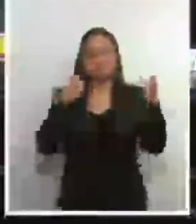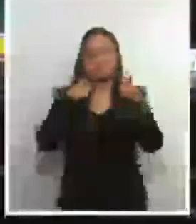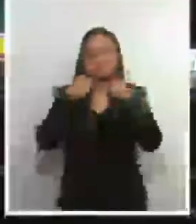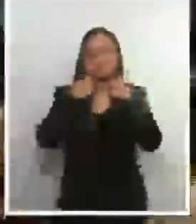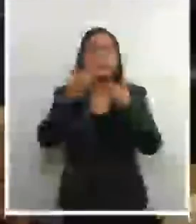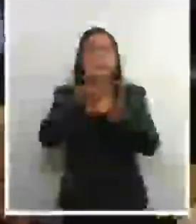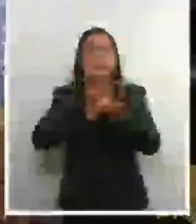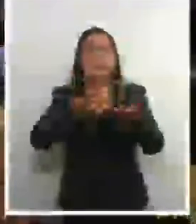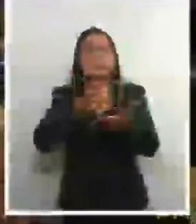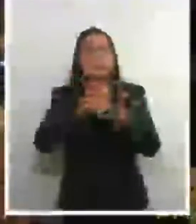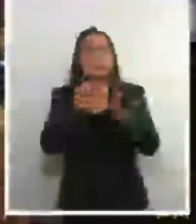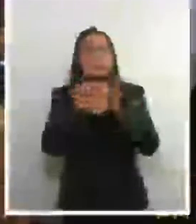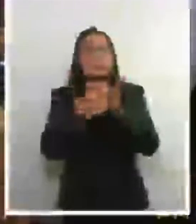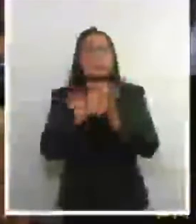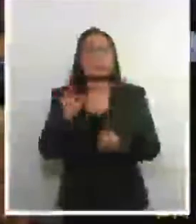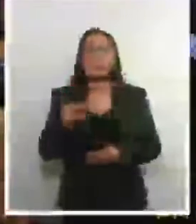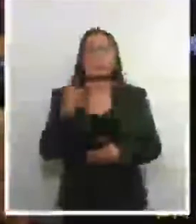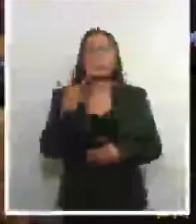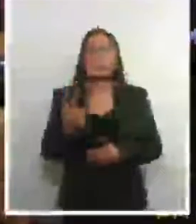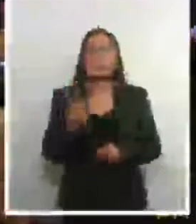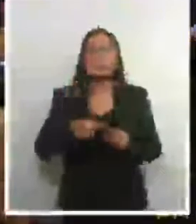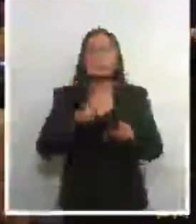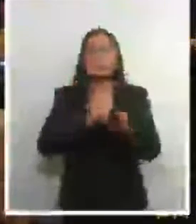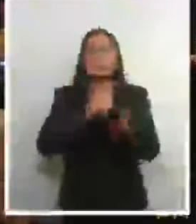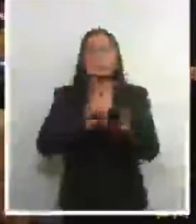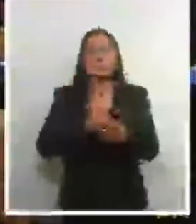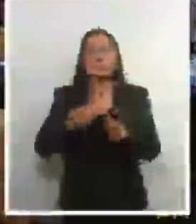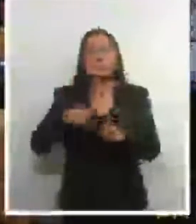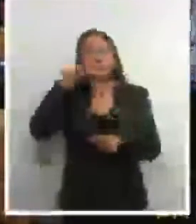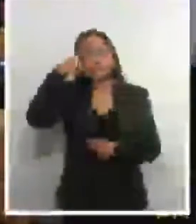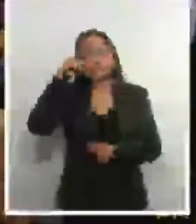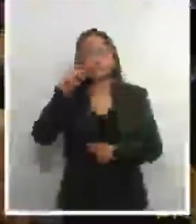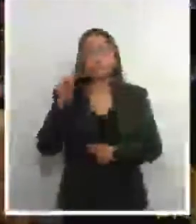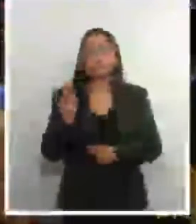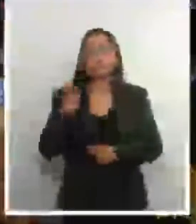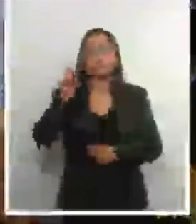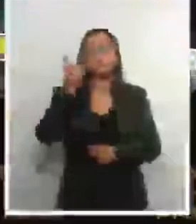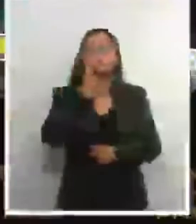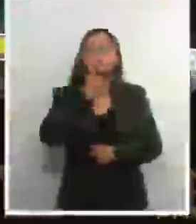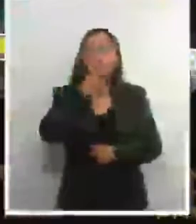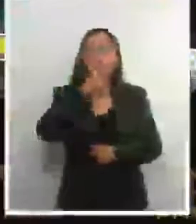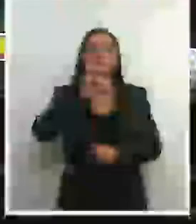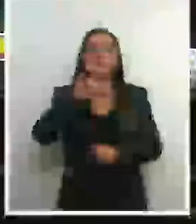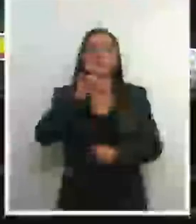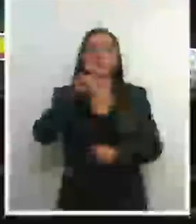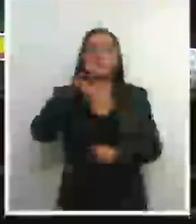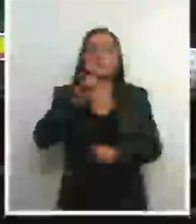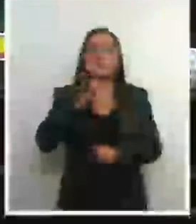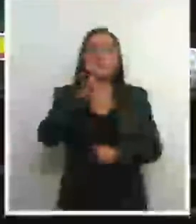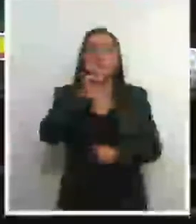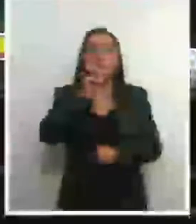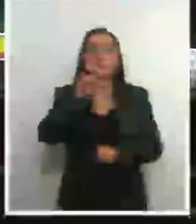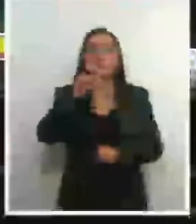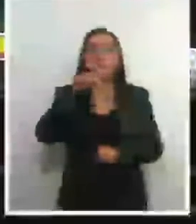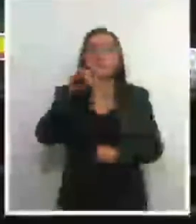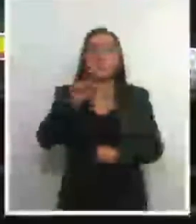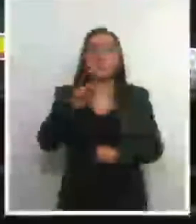del artículo 48. Tengo inscrito en contra al diputado Jaime Cárdenas